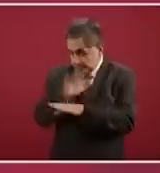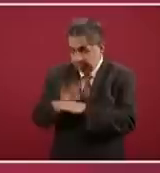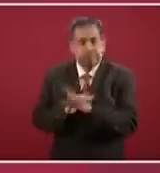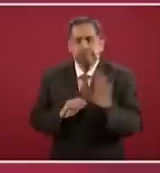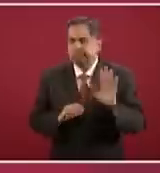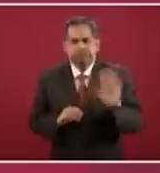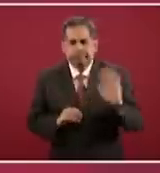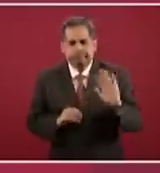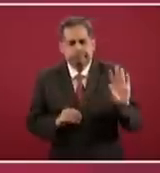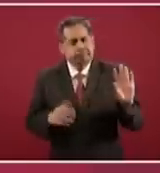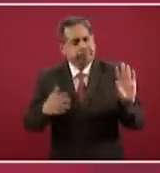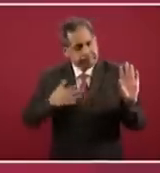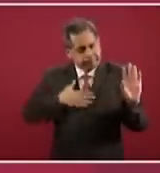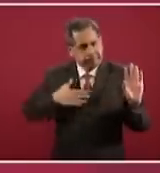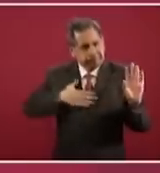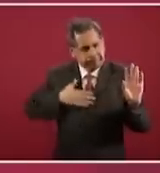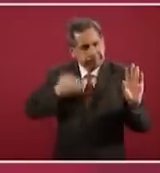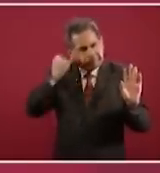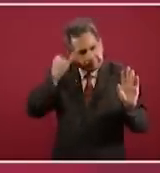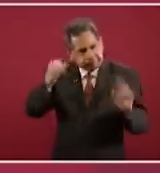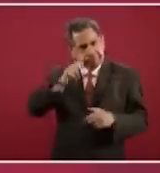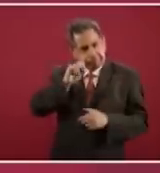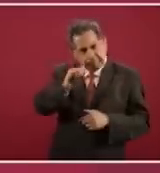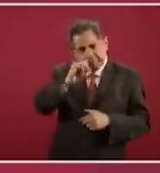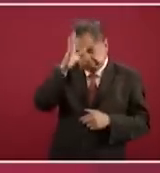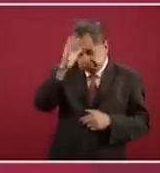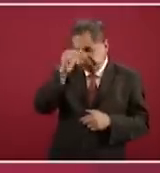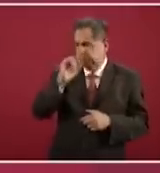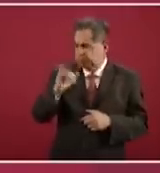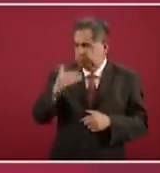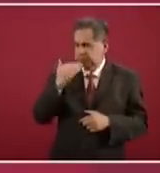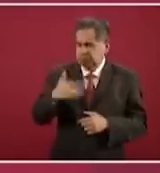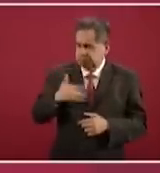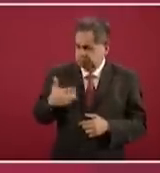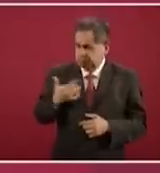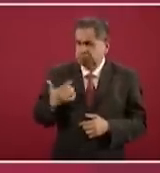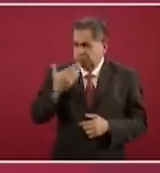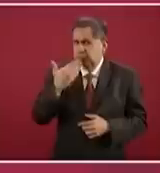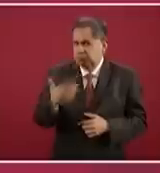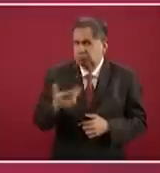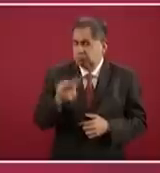un asunto contrario a lo que nosotros